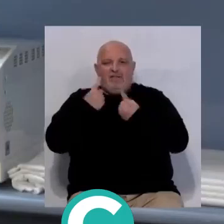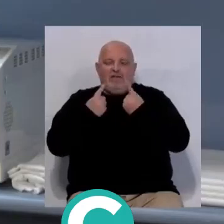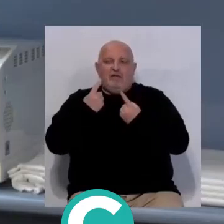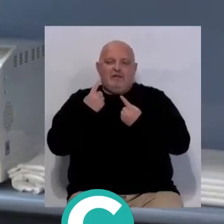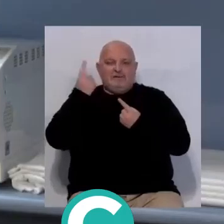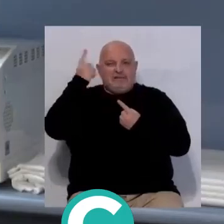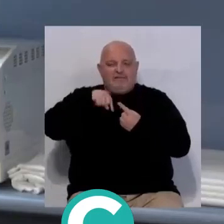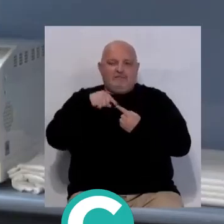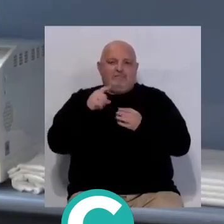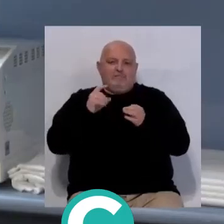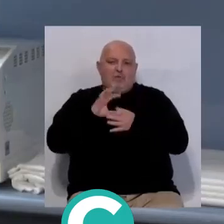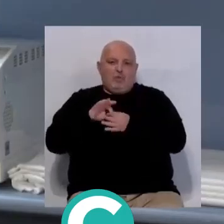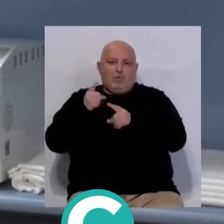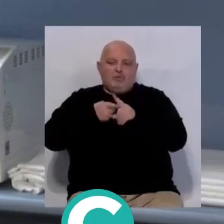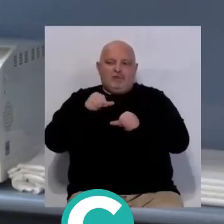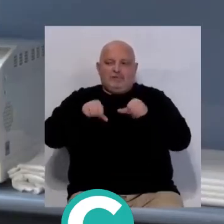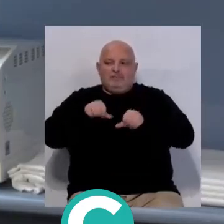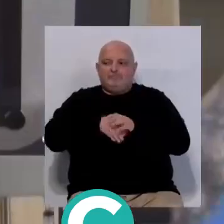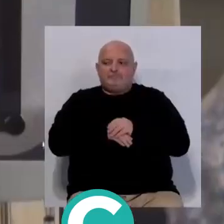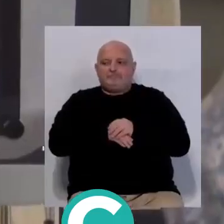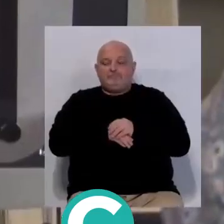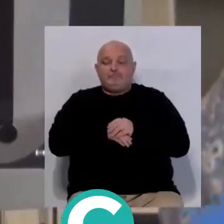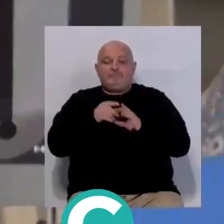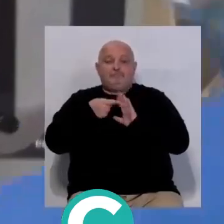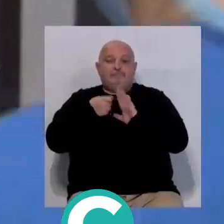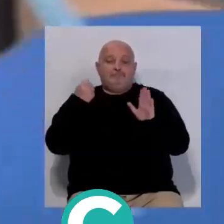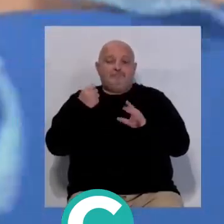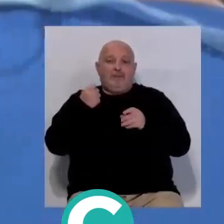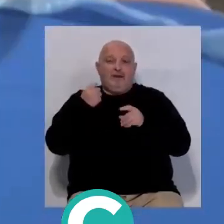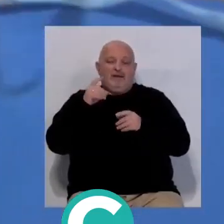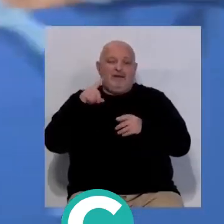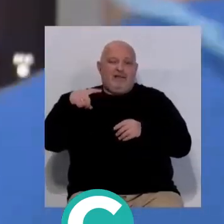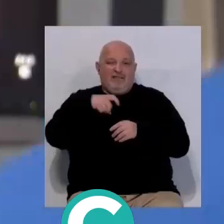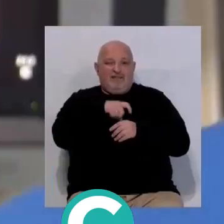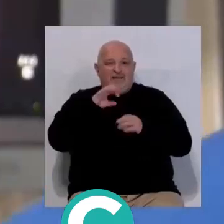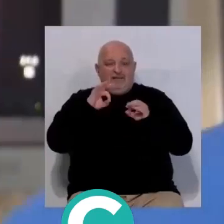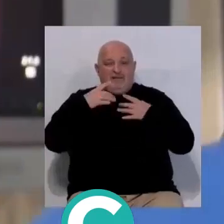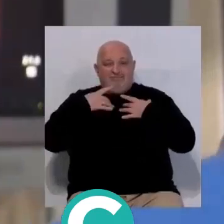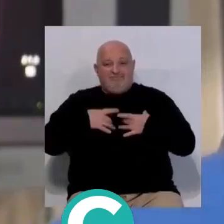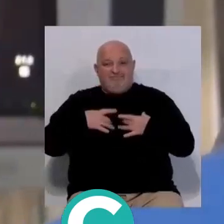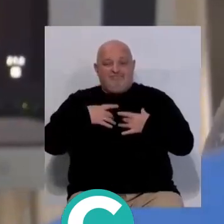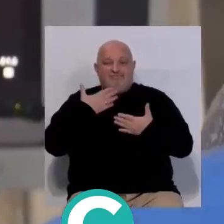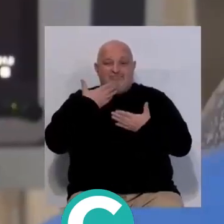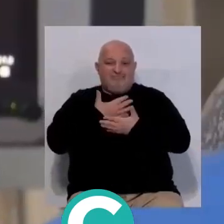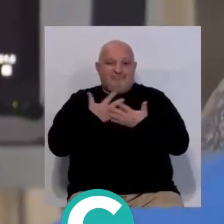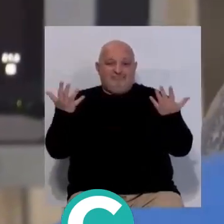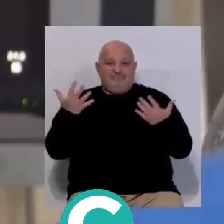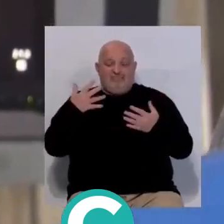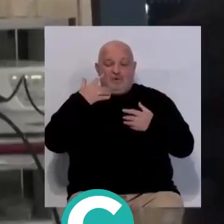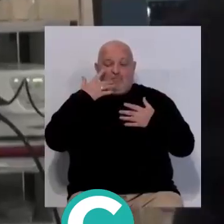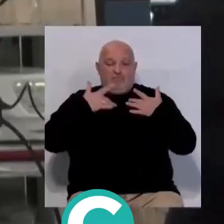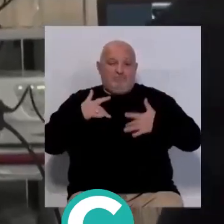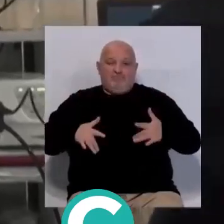es necesaria para el tratamiento quirúrgico. Para la erradicación de las lesiones cancerígenas en el tórax, como en el resto del organismo,